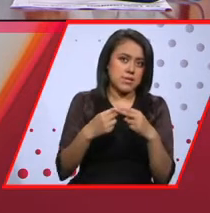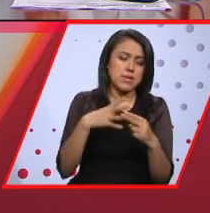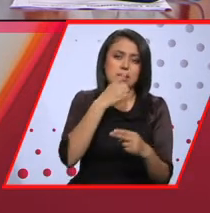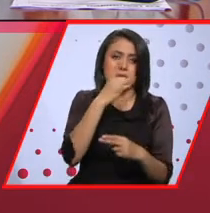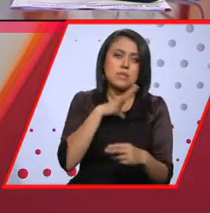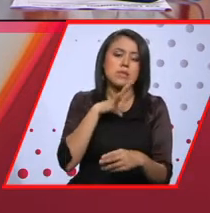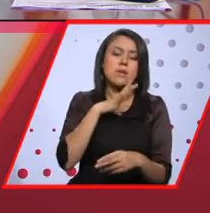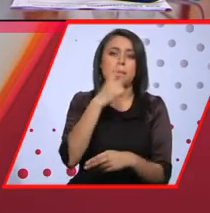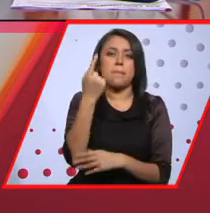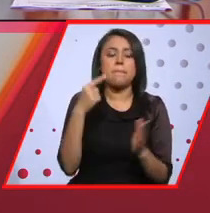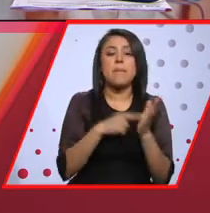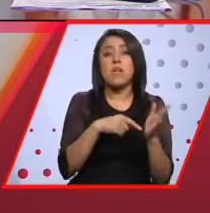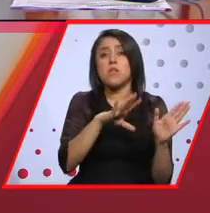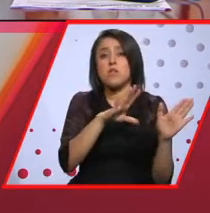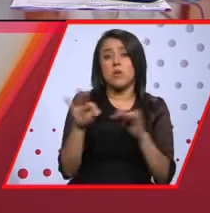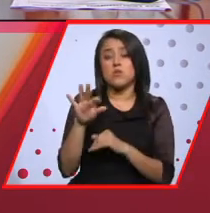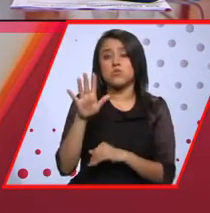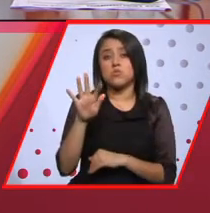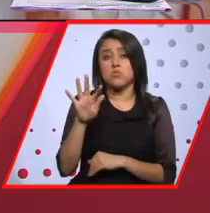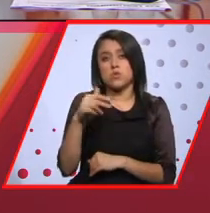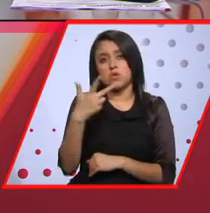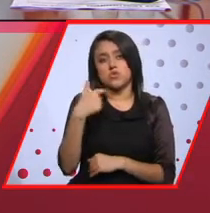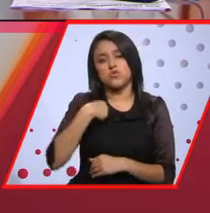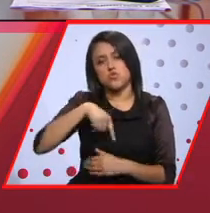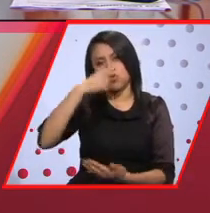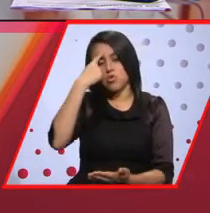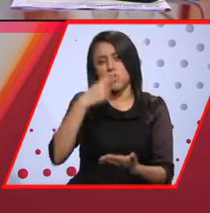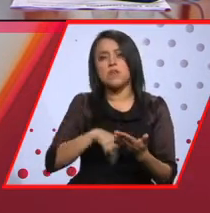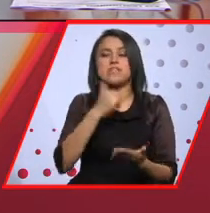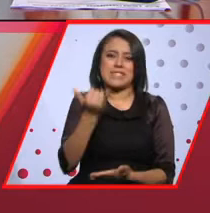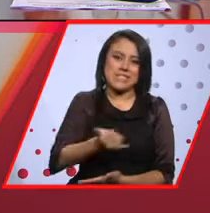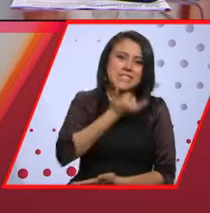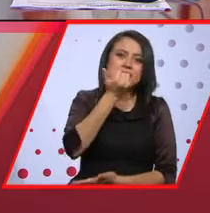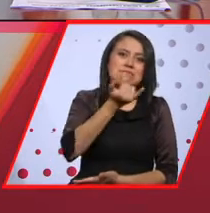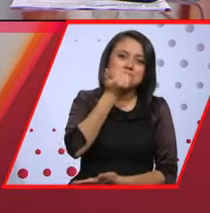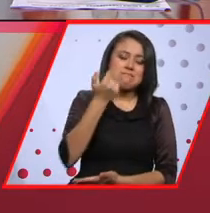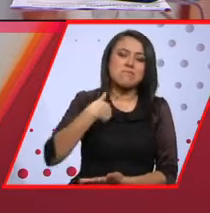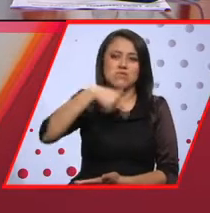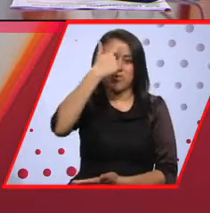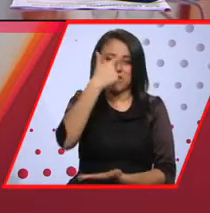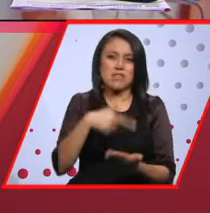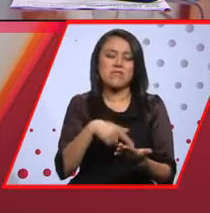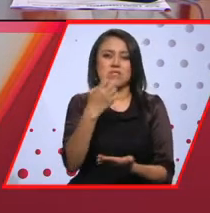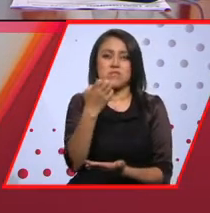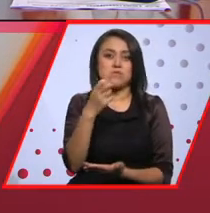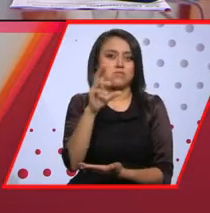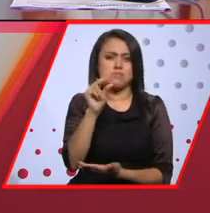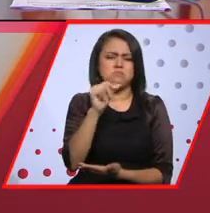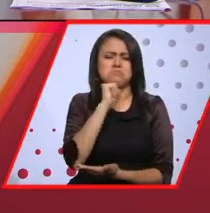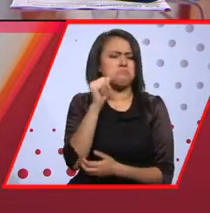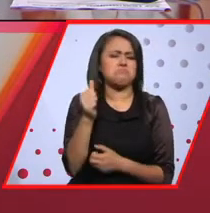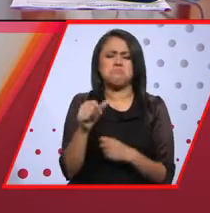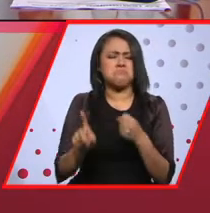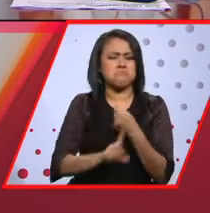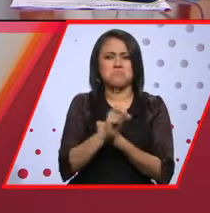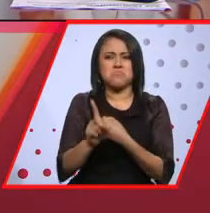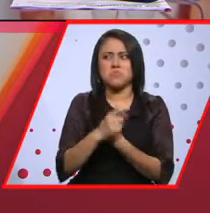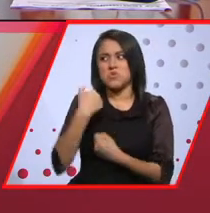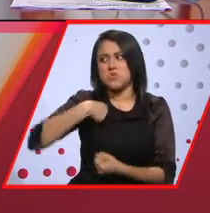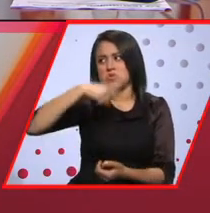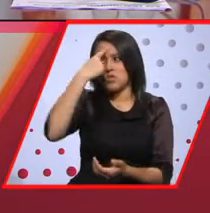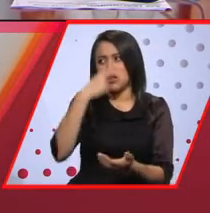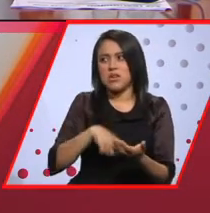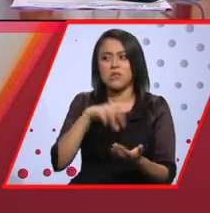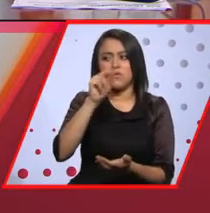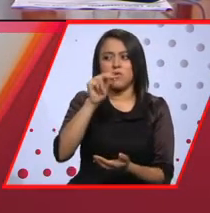dice 47, hoy es un dedazo lo que tienen ahí. Sí. Y se ha seguido ya por default. No creo que tenga mayor complicación, ¿verdad? No, yo tampoco